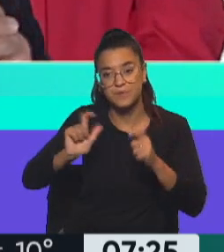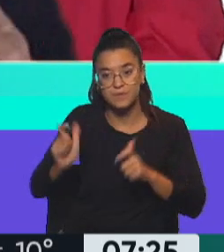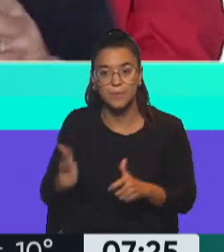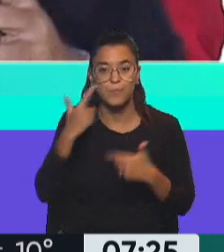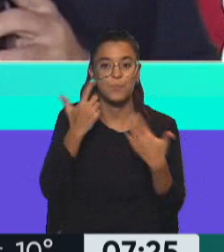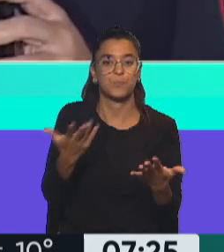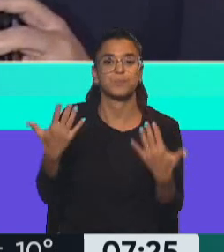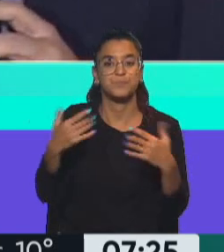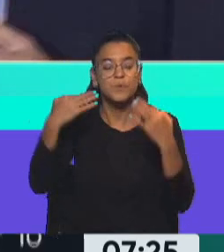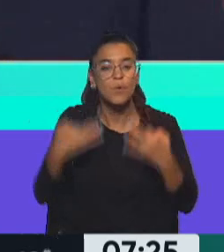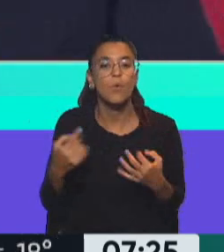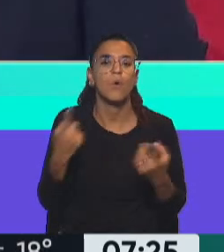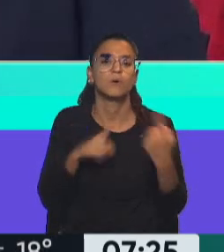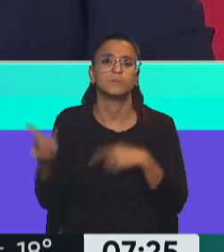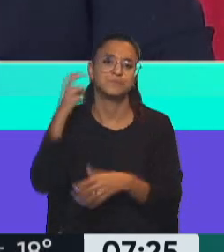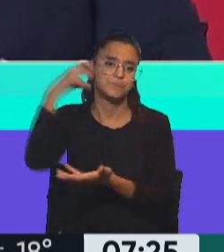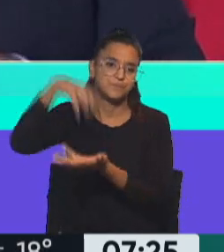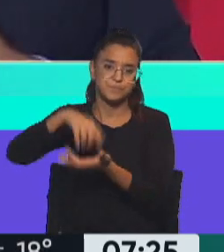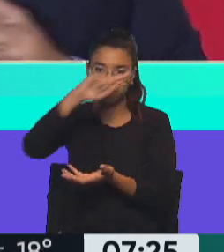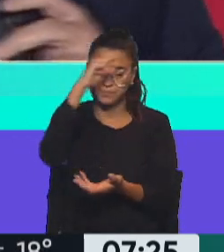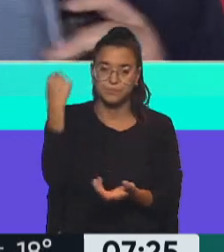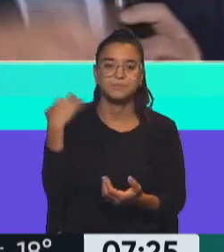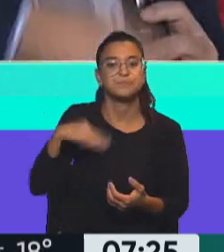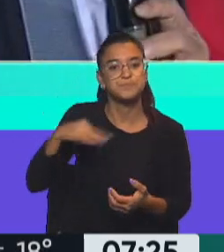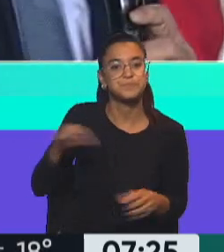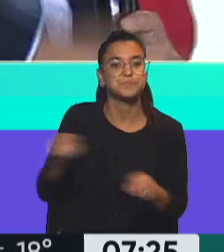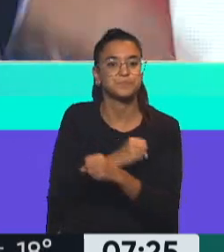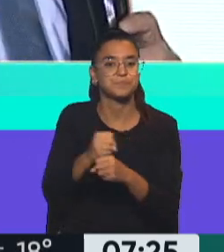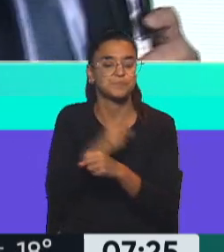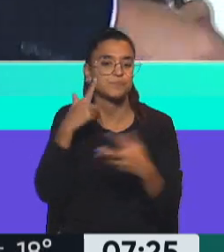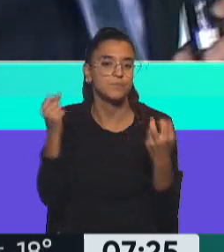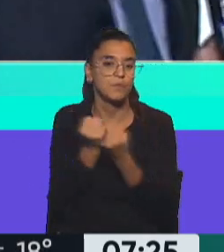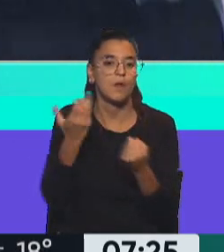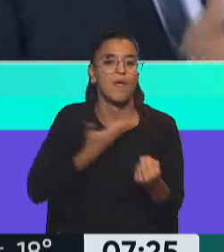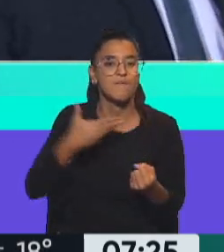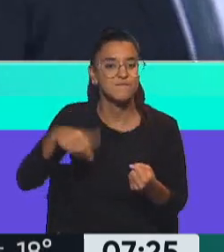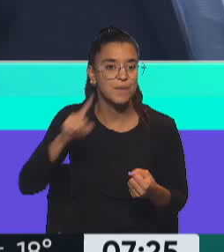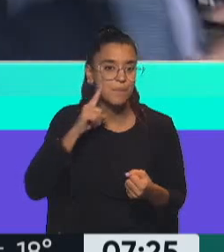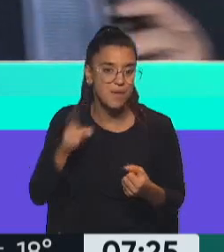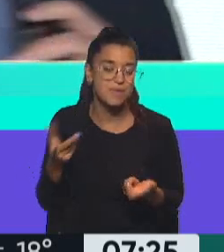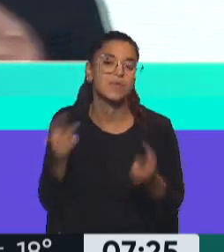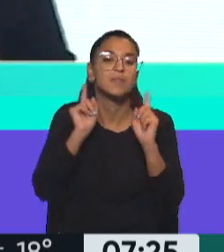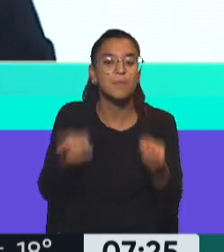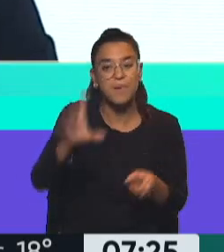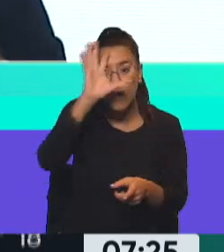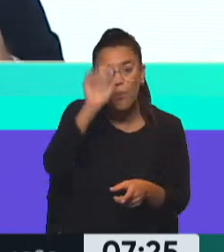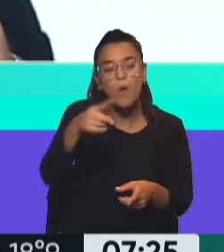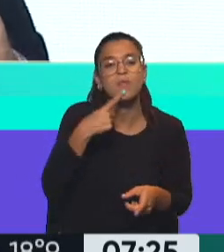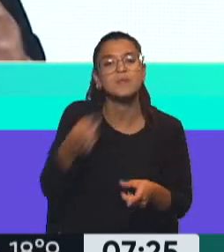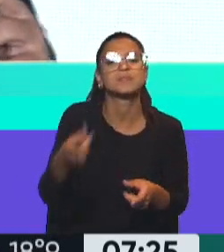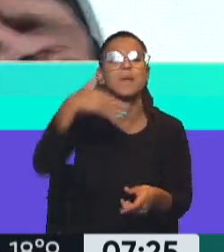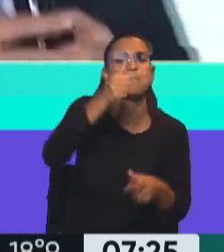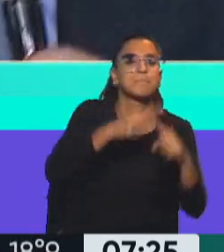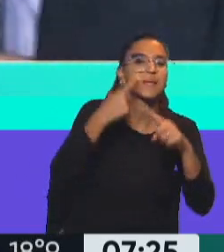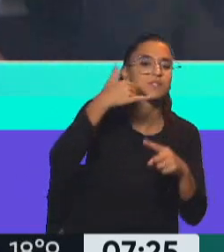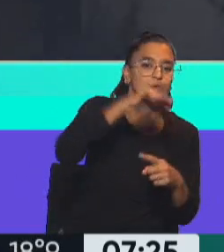sobre la mesa precisamente cuando el Congreso Nacional tiene que aprobar el acuerdo con el Fondo Monetario Internacional. Recordemos la postura de Máximo